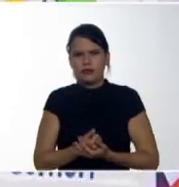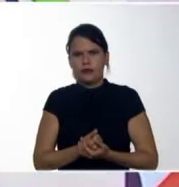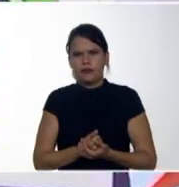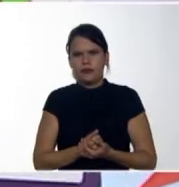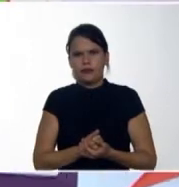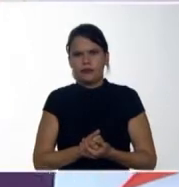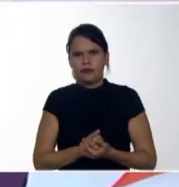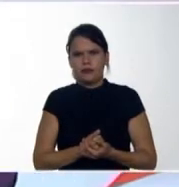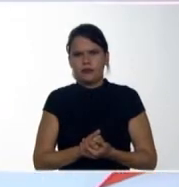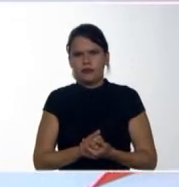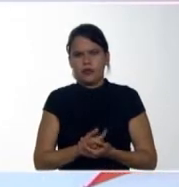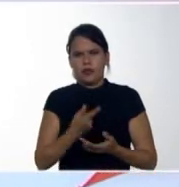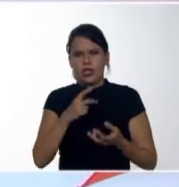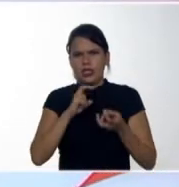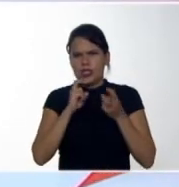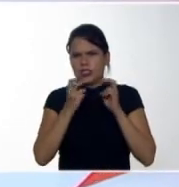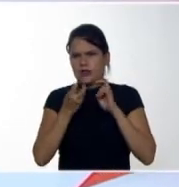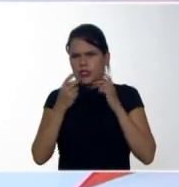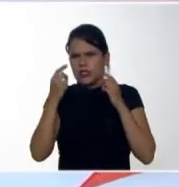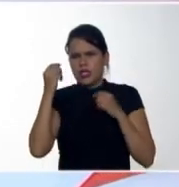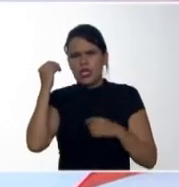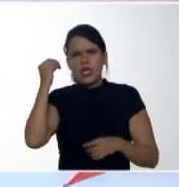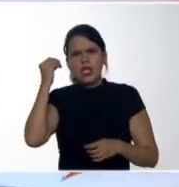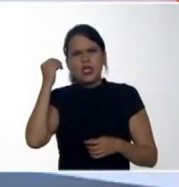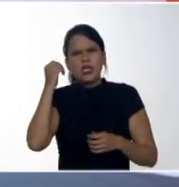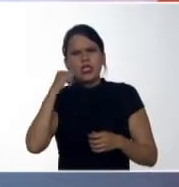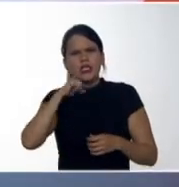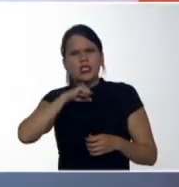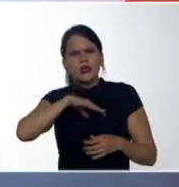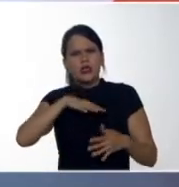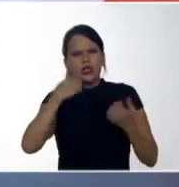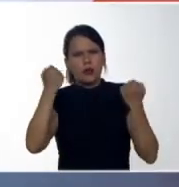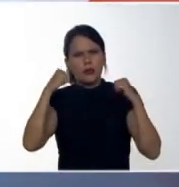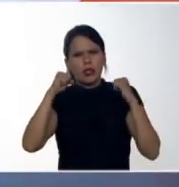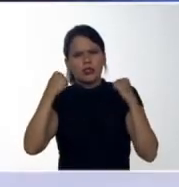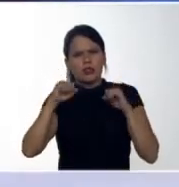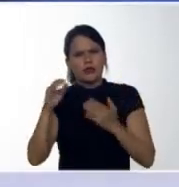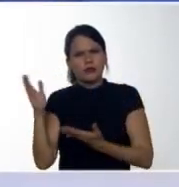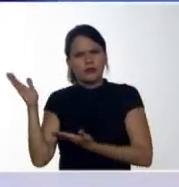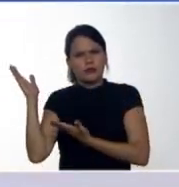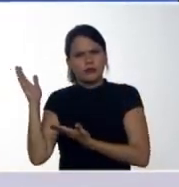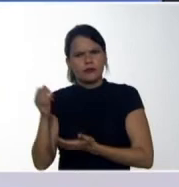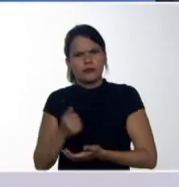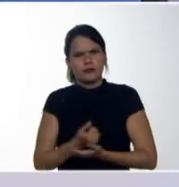al siguiente referente teórico-práctico trabajado en el día de hoy. Acompáñenme a la pantalla.